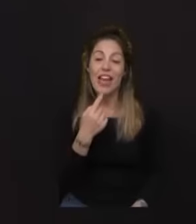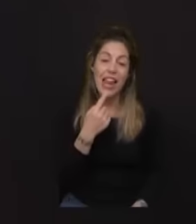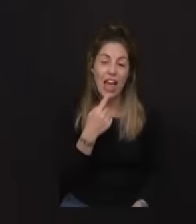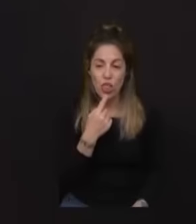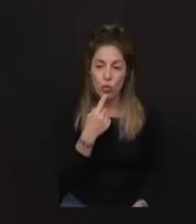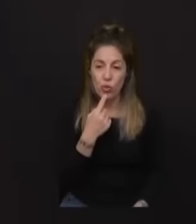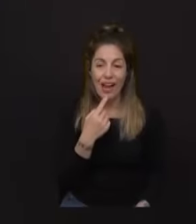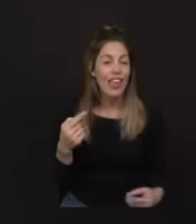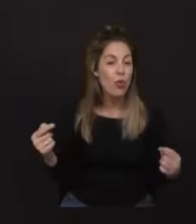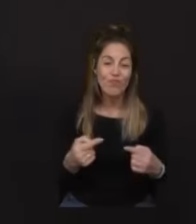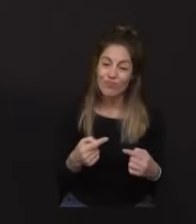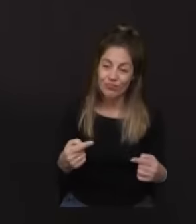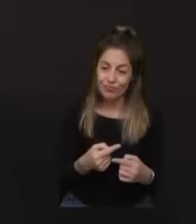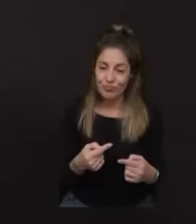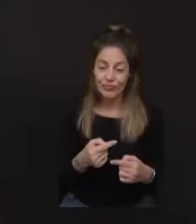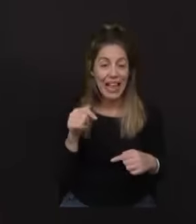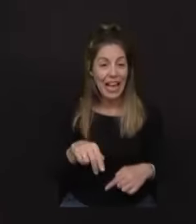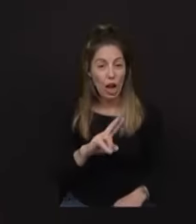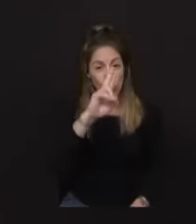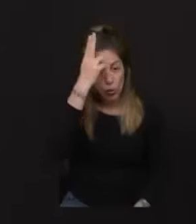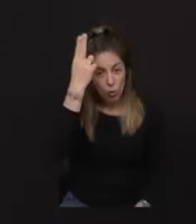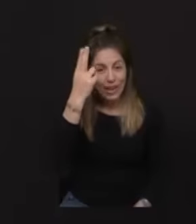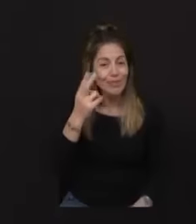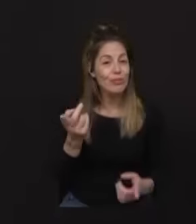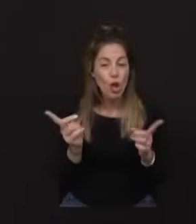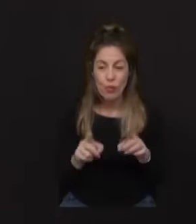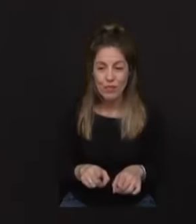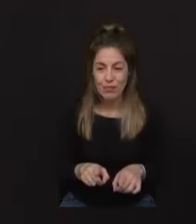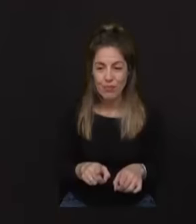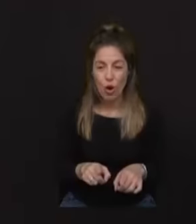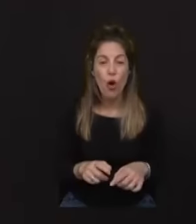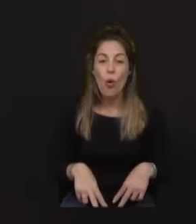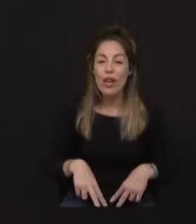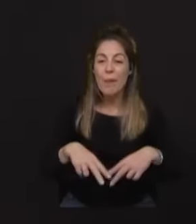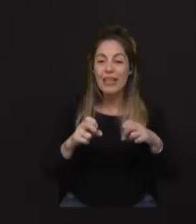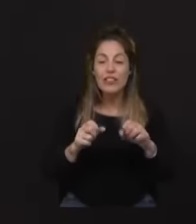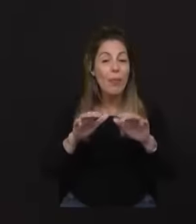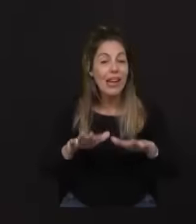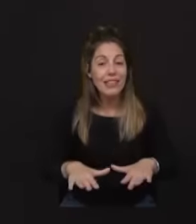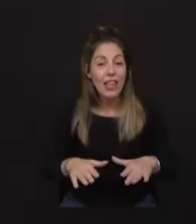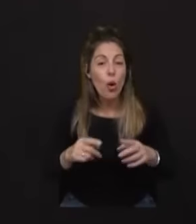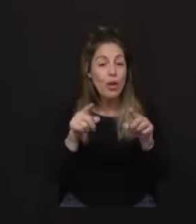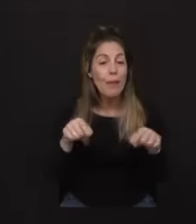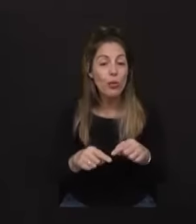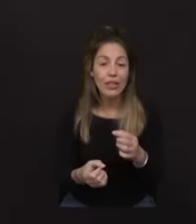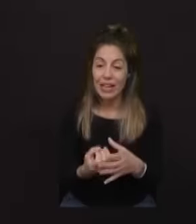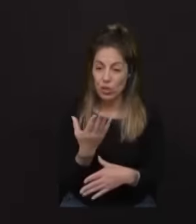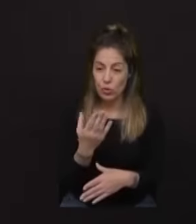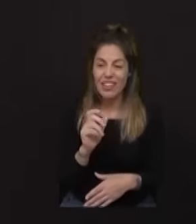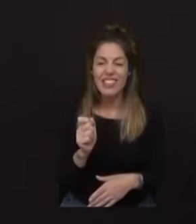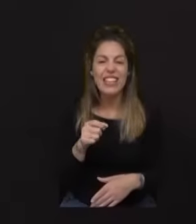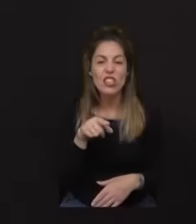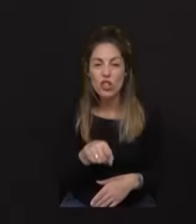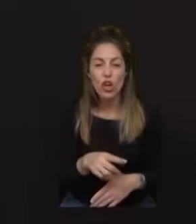hay acusaciones cruzadas. Y aquí en Uruguay pasa exactamente lo mismo, con una investigación paralizada y una pregunta que surge, además de quiénes